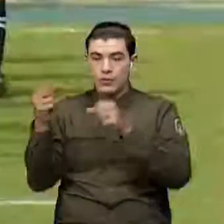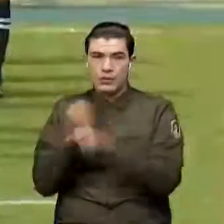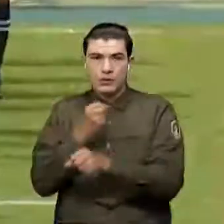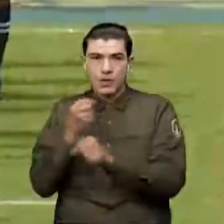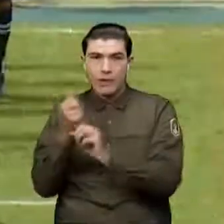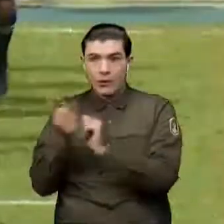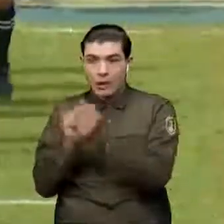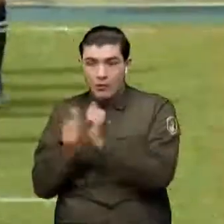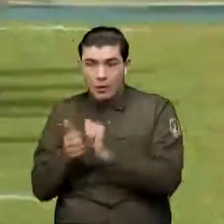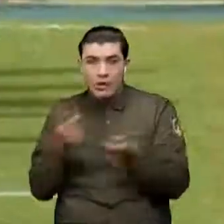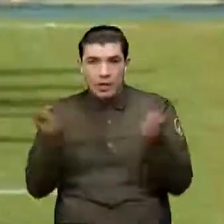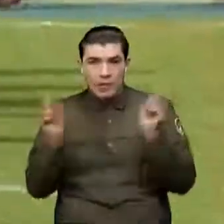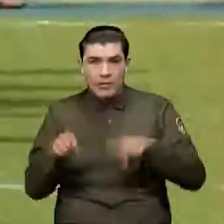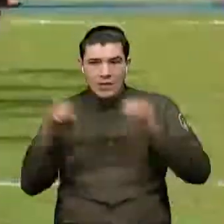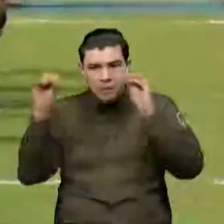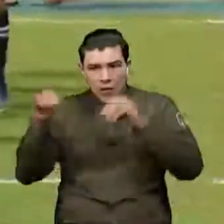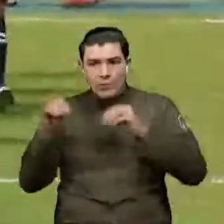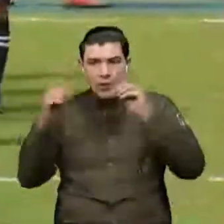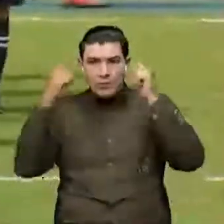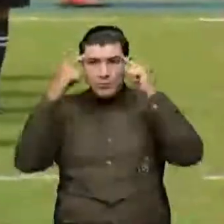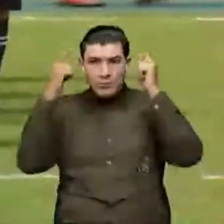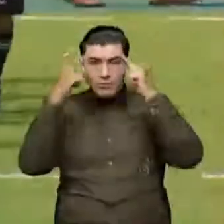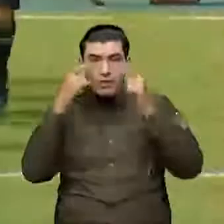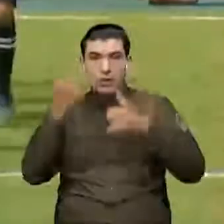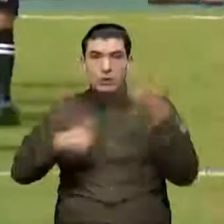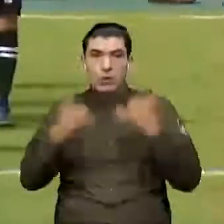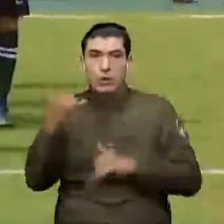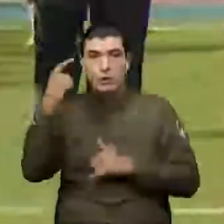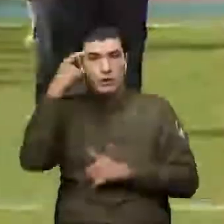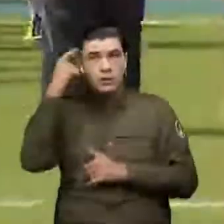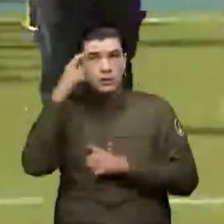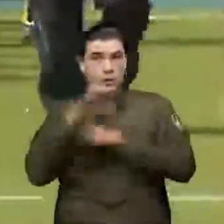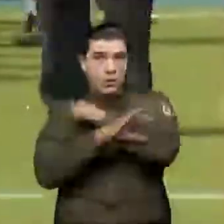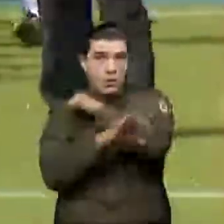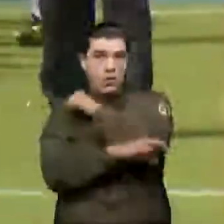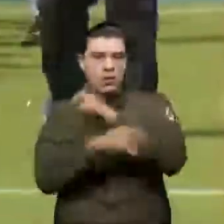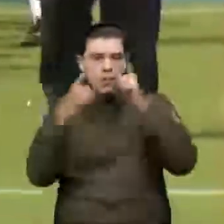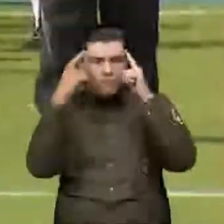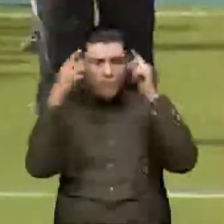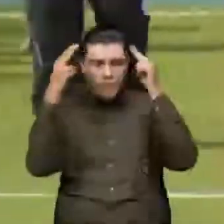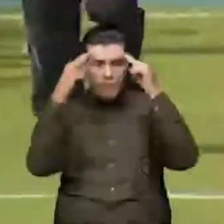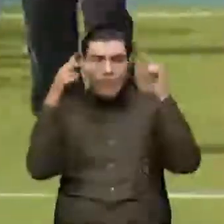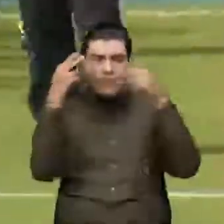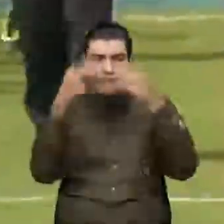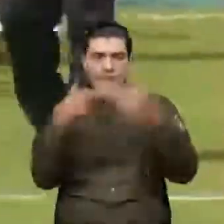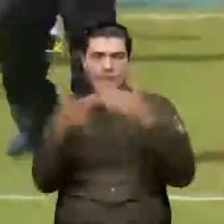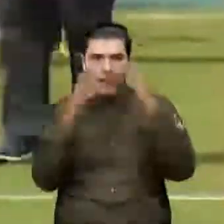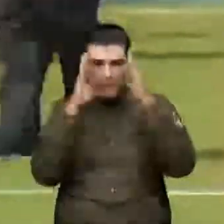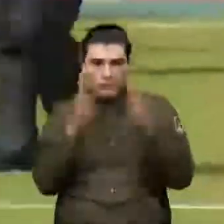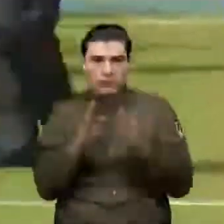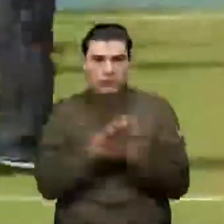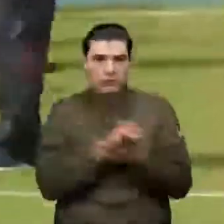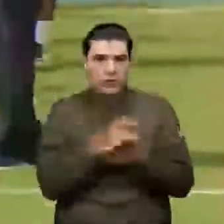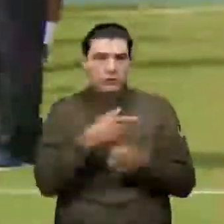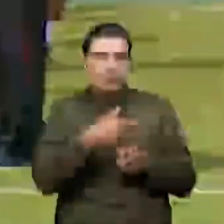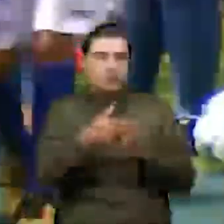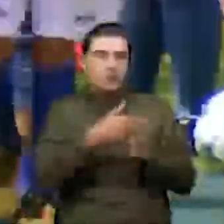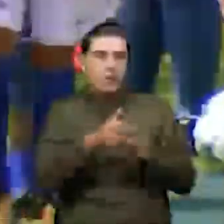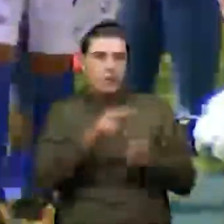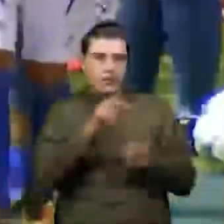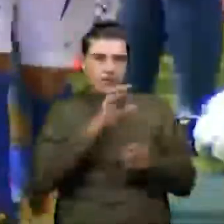formación también, pues, mental, porque ahora los jugadores también tenemos que trabajar en la parte mental, ¿no? La competencia de los torneos de la liga arrancará el fin de semana en